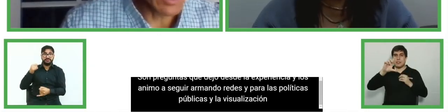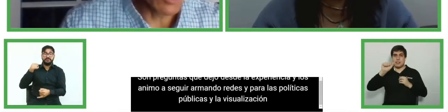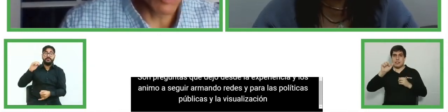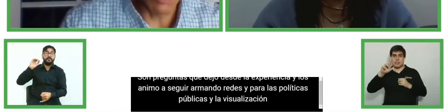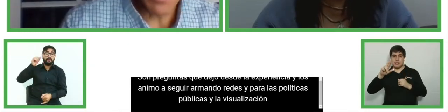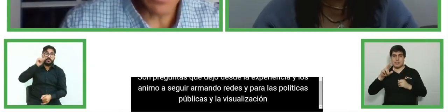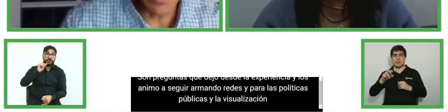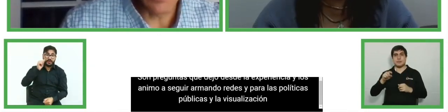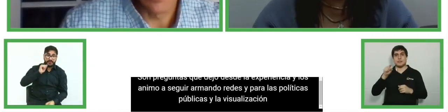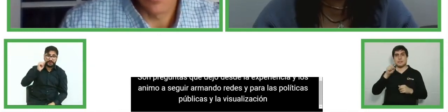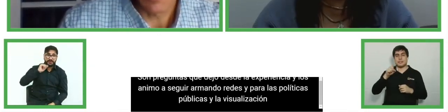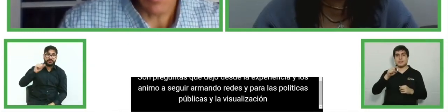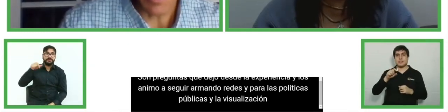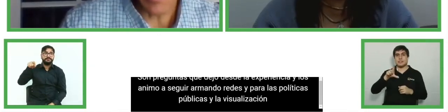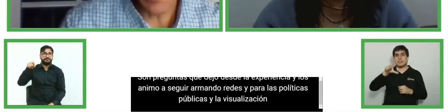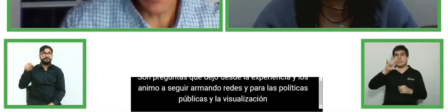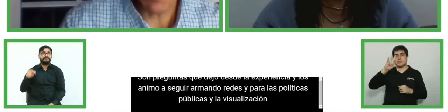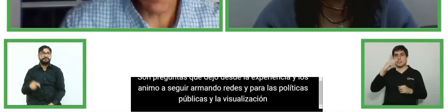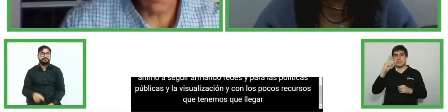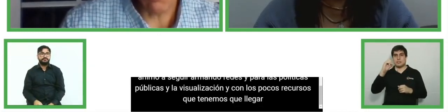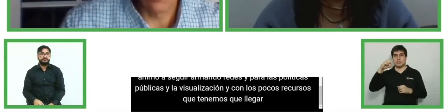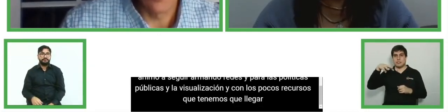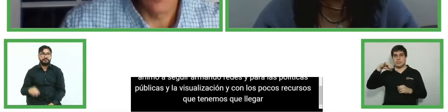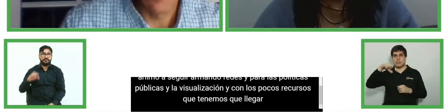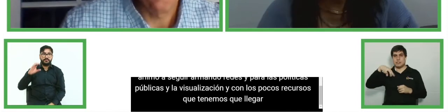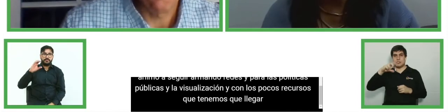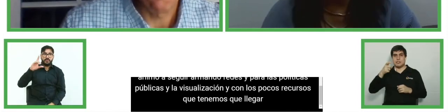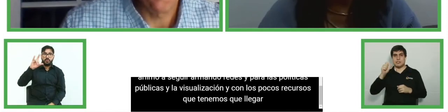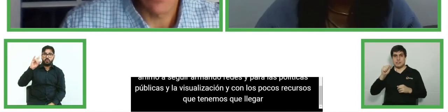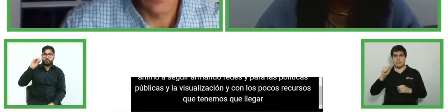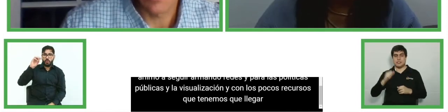favor, de Ludominga. Adelante, por favor.